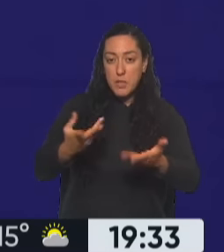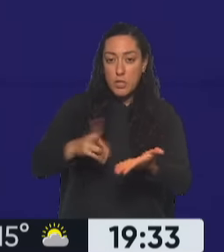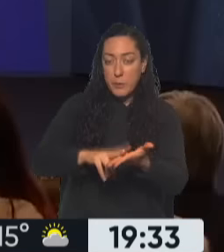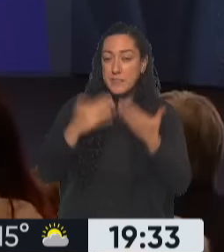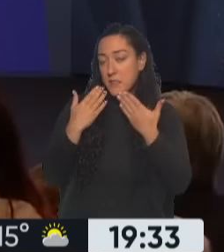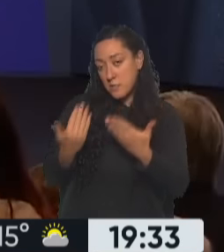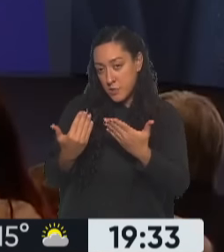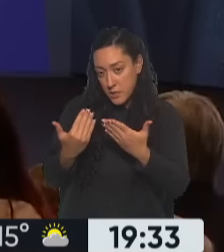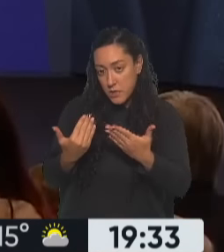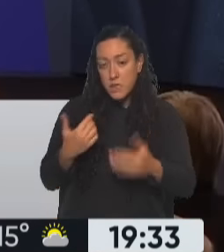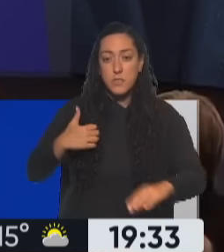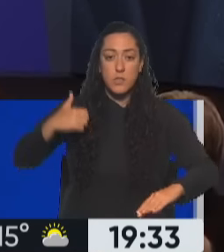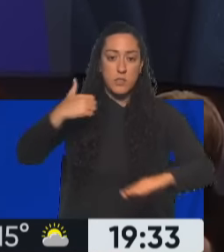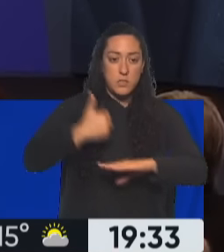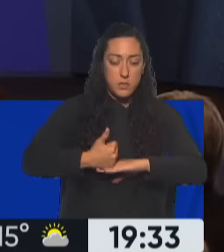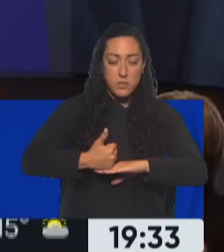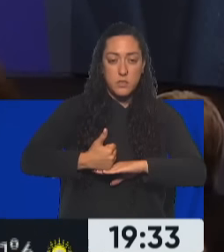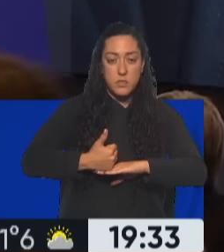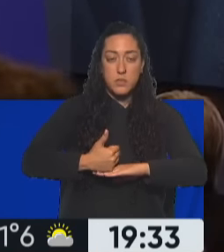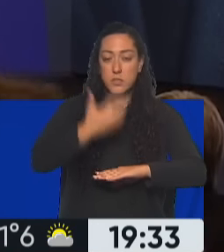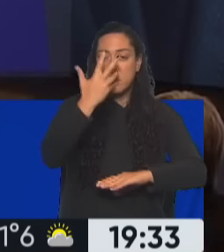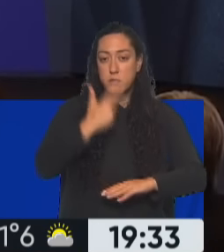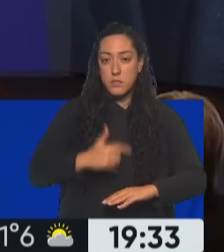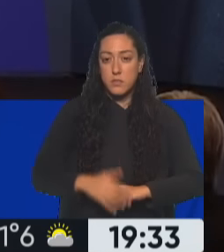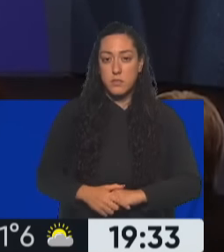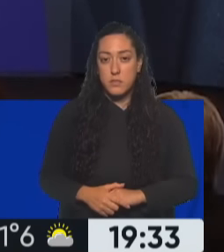es un placer estar acá.